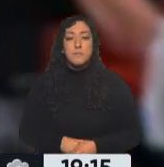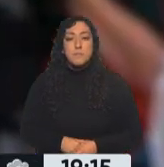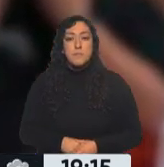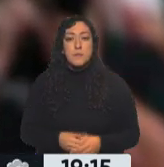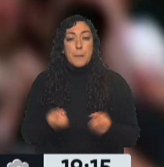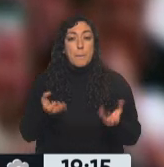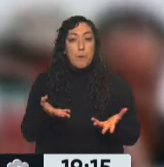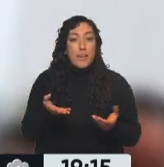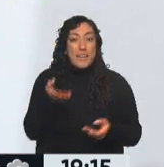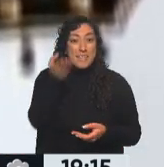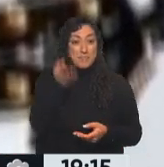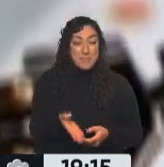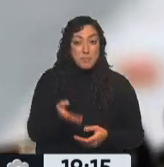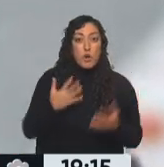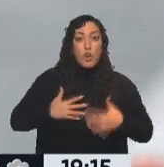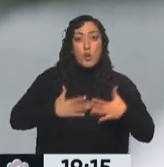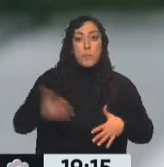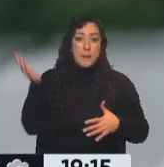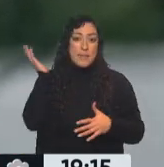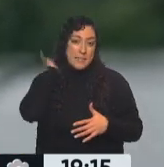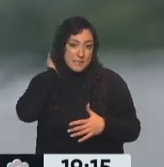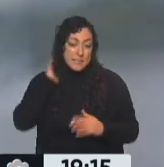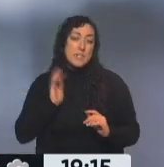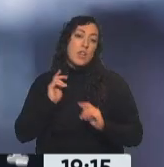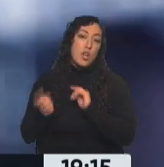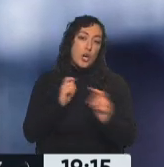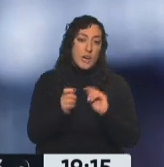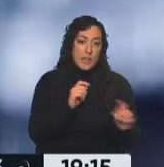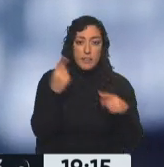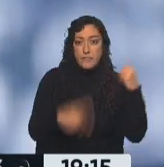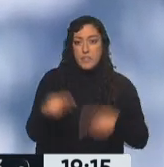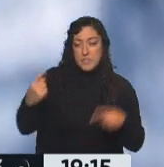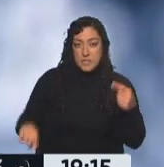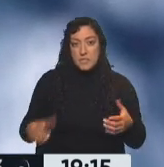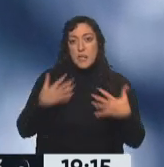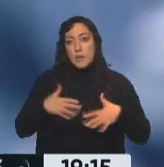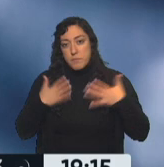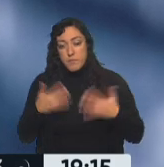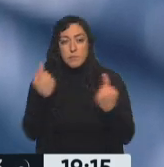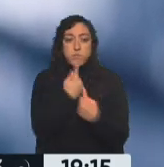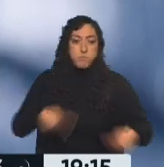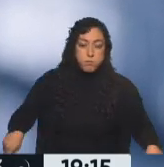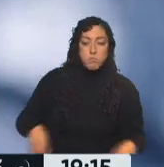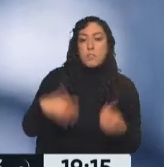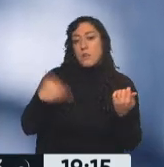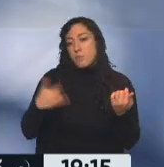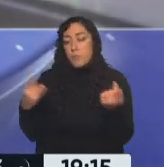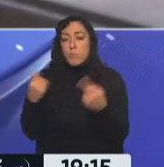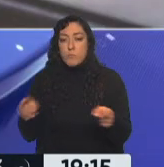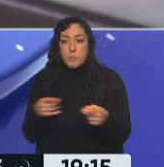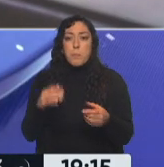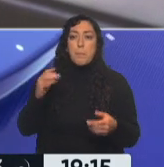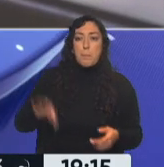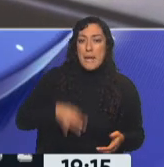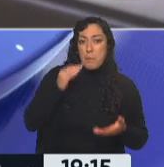ella misma 16 prendas, 16 vestuarios diferentes, disfraces, objetos, instrumentos y premios que